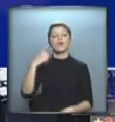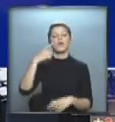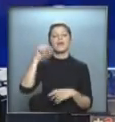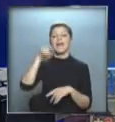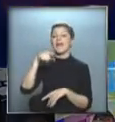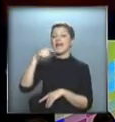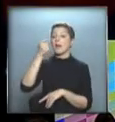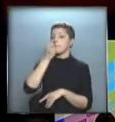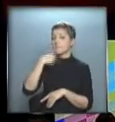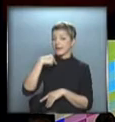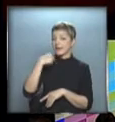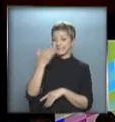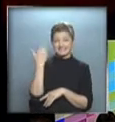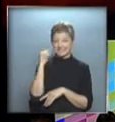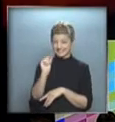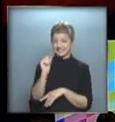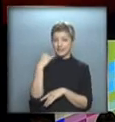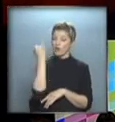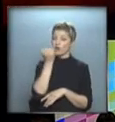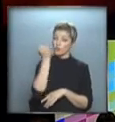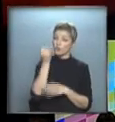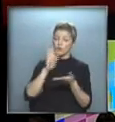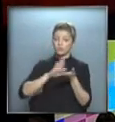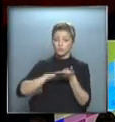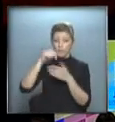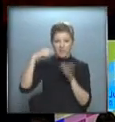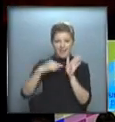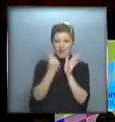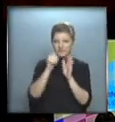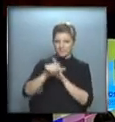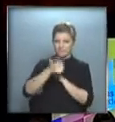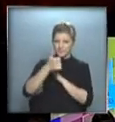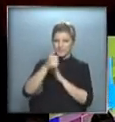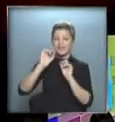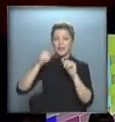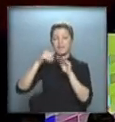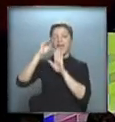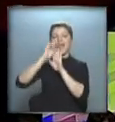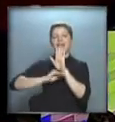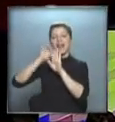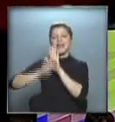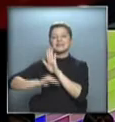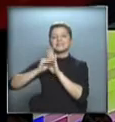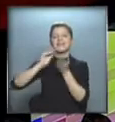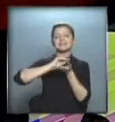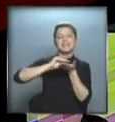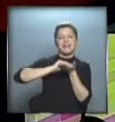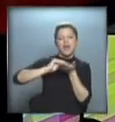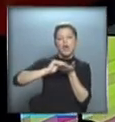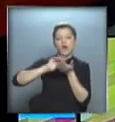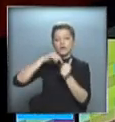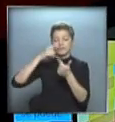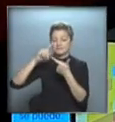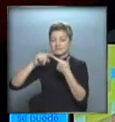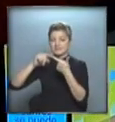Mauricio Macri acaba de señalar que ha sido un apoyo importante al recibido en la capital federal, tanto en la lista de precandidatos a senadores con Gabriela Michetti a la